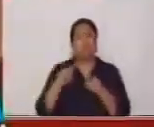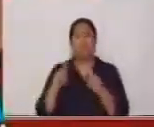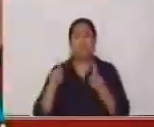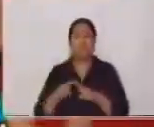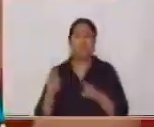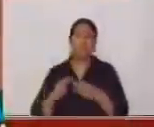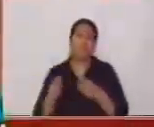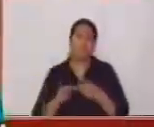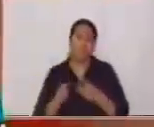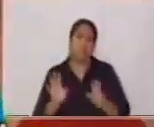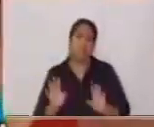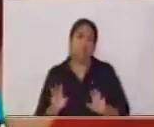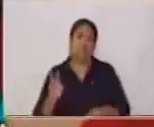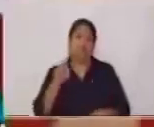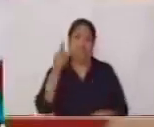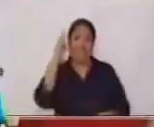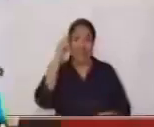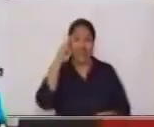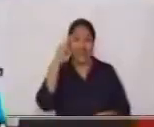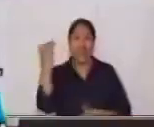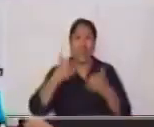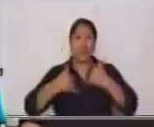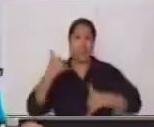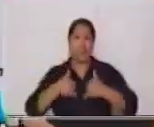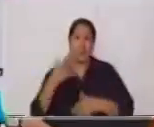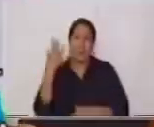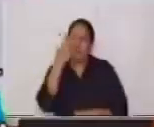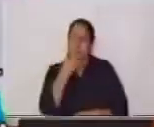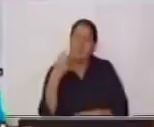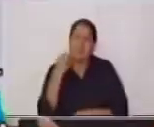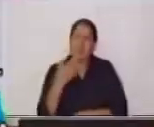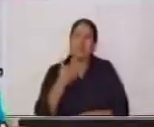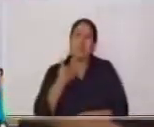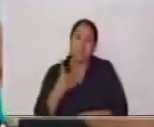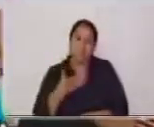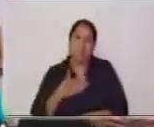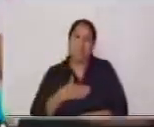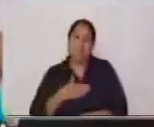juguetes se disfrutan más cuando tú los haces con los propios elementos que hay en casa.